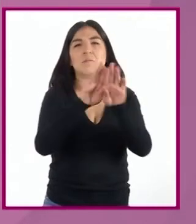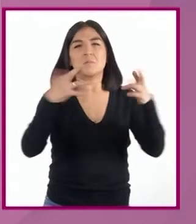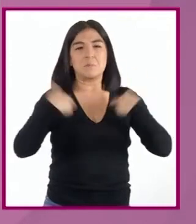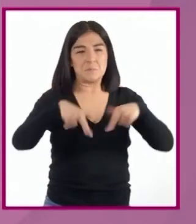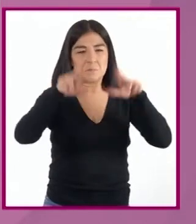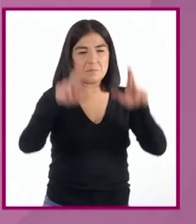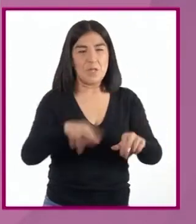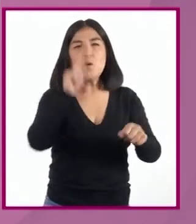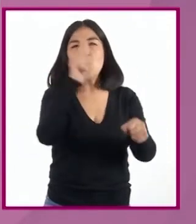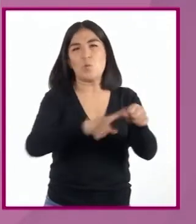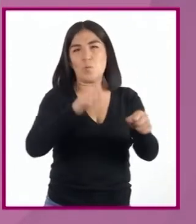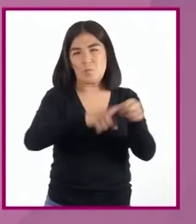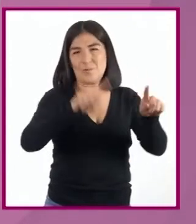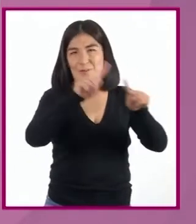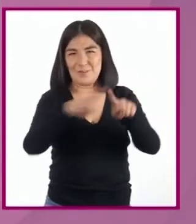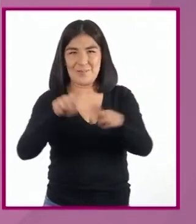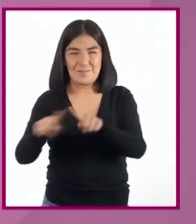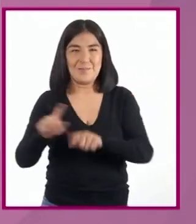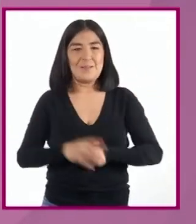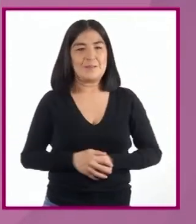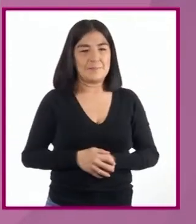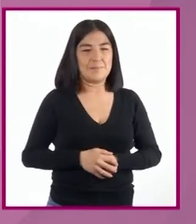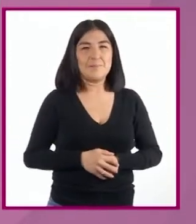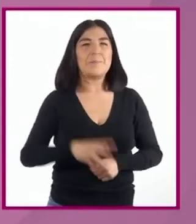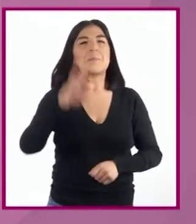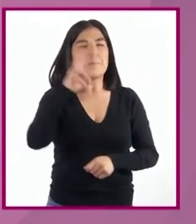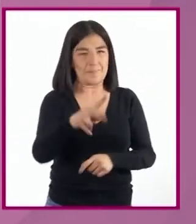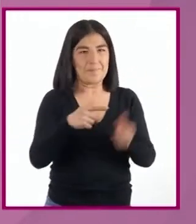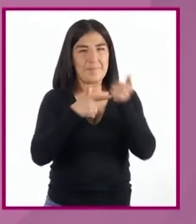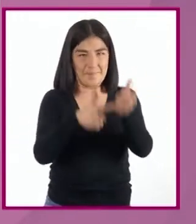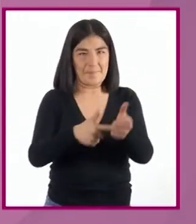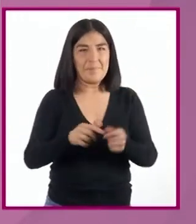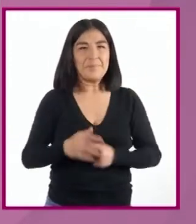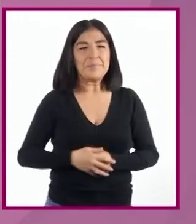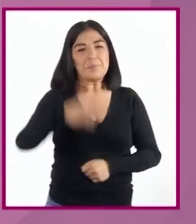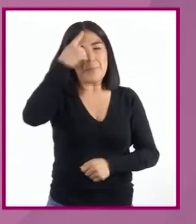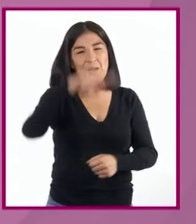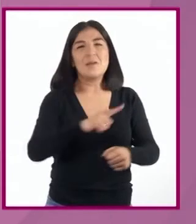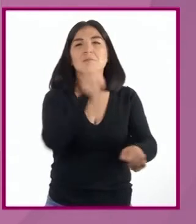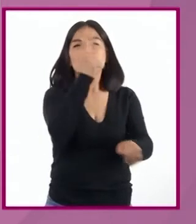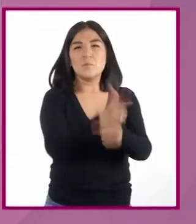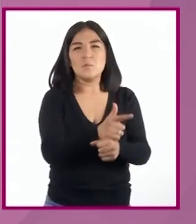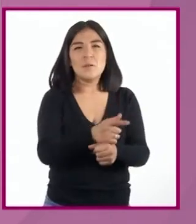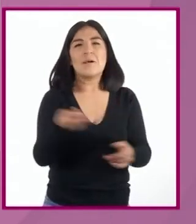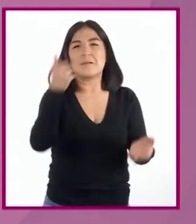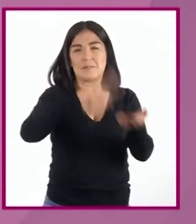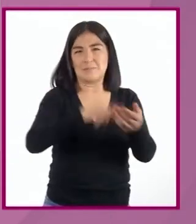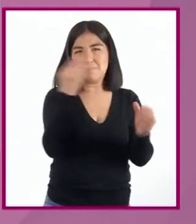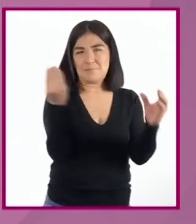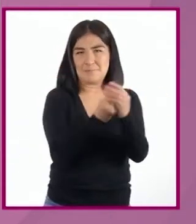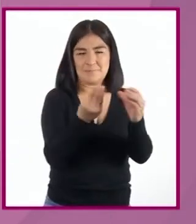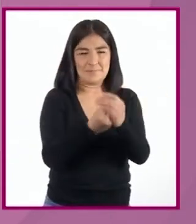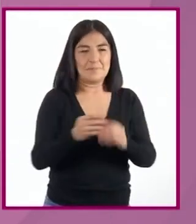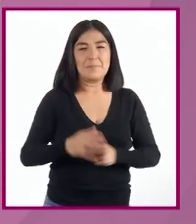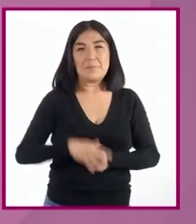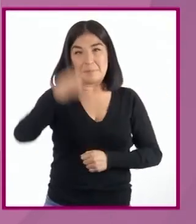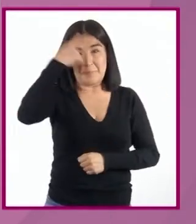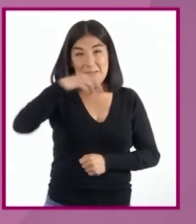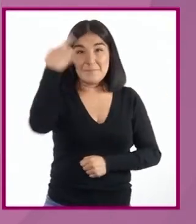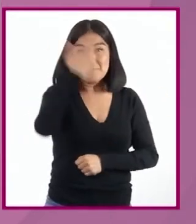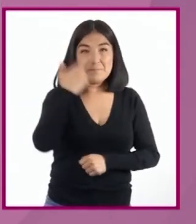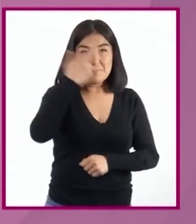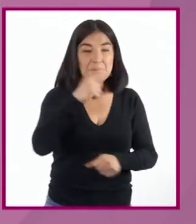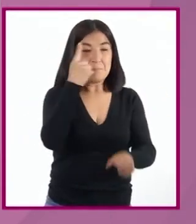representado con colores diferentes. Continuemos observando para identificar las propiedades. Para analizar la